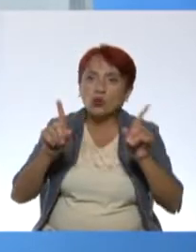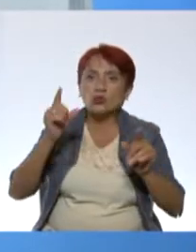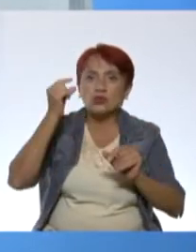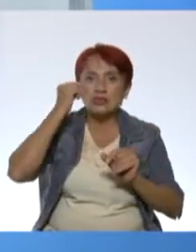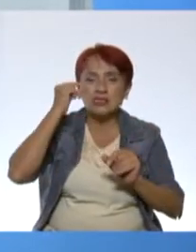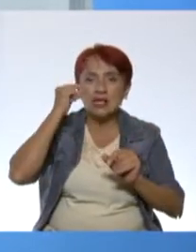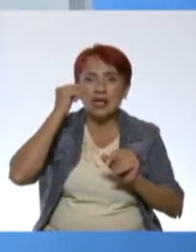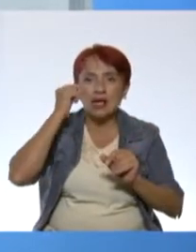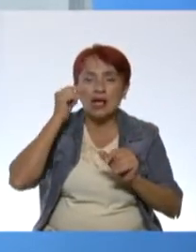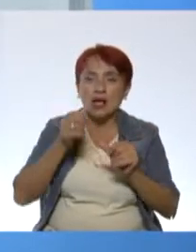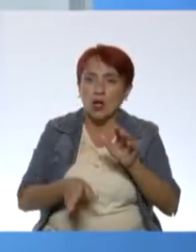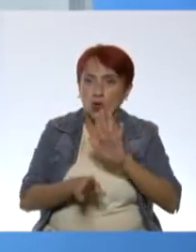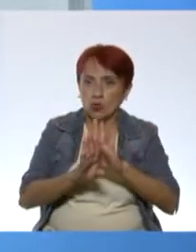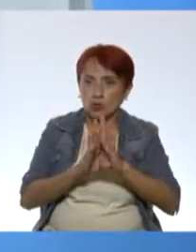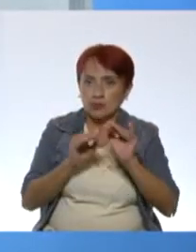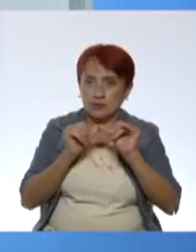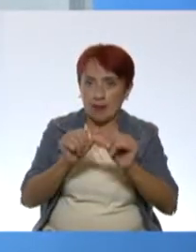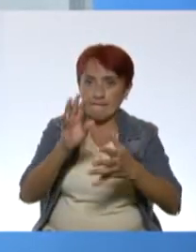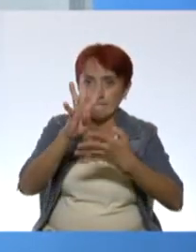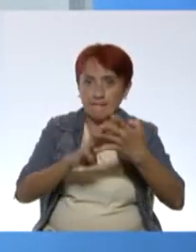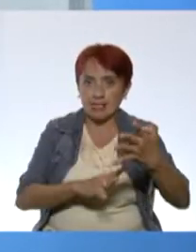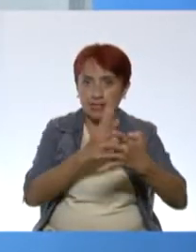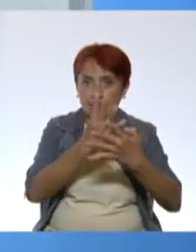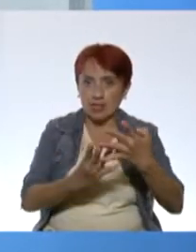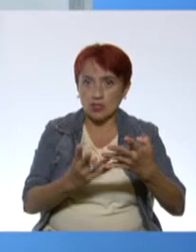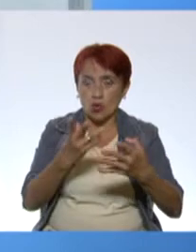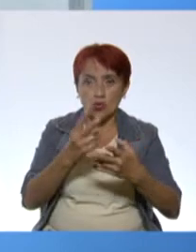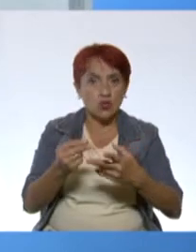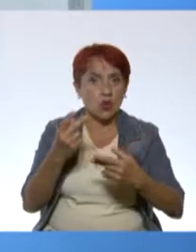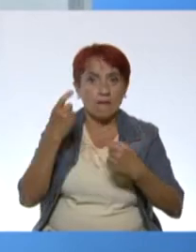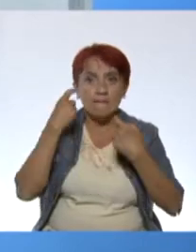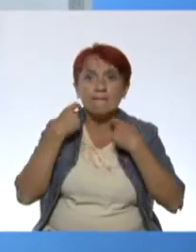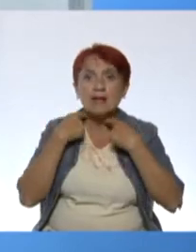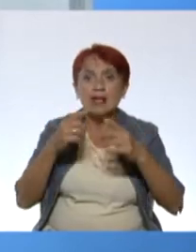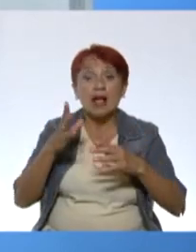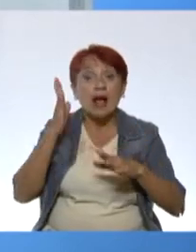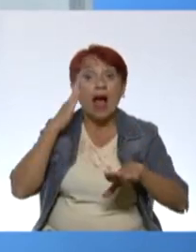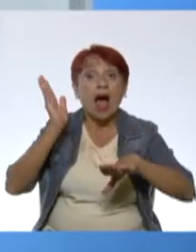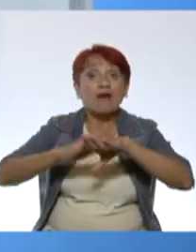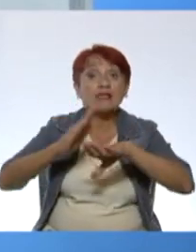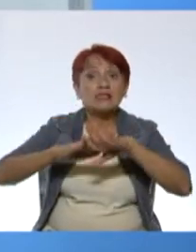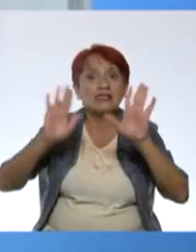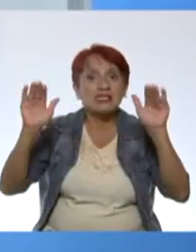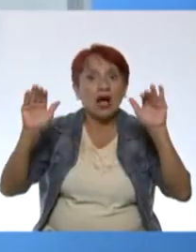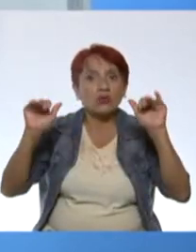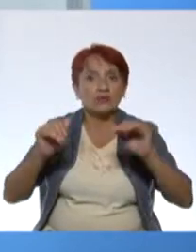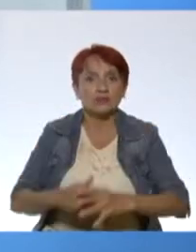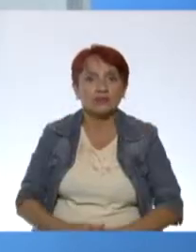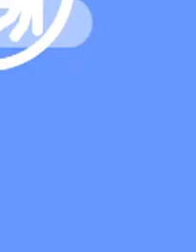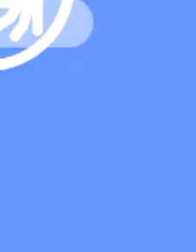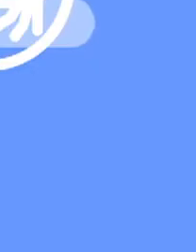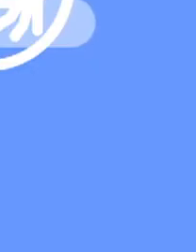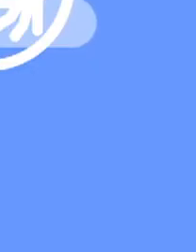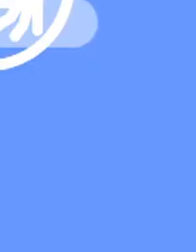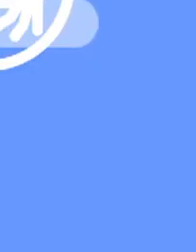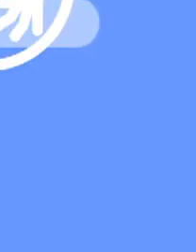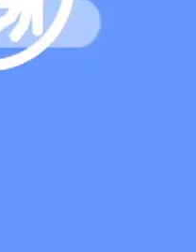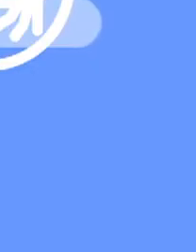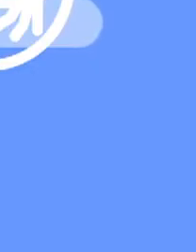hasta la próxima. Recuerden, seguimos en el reto matemático, no se lo pueden perder. Alerta, chao, chao.